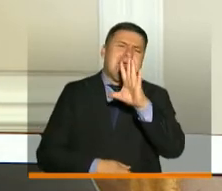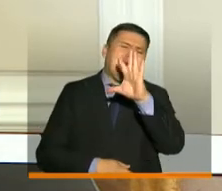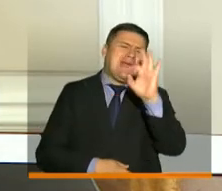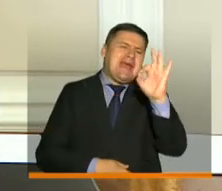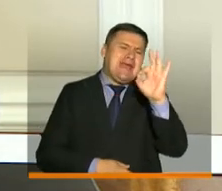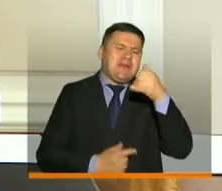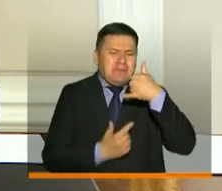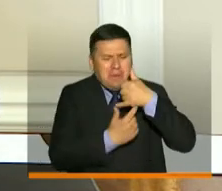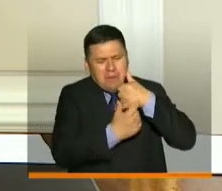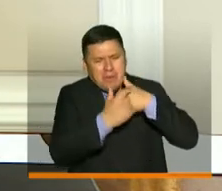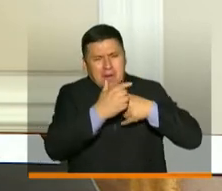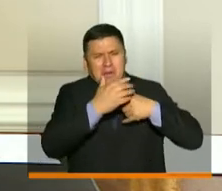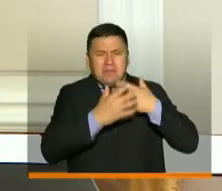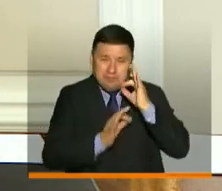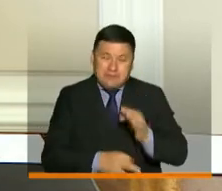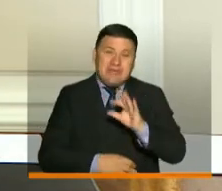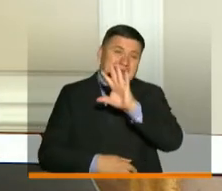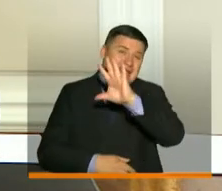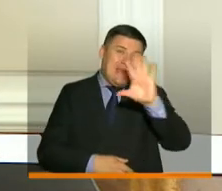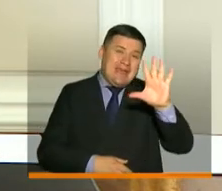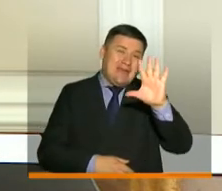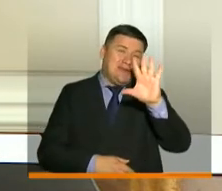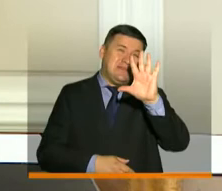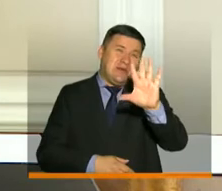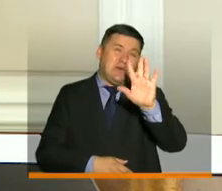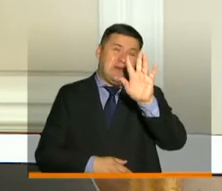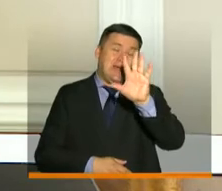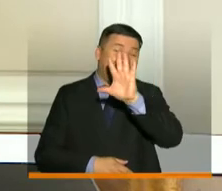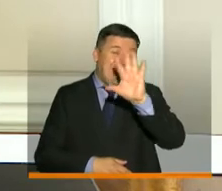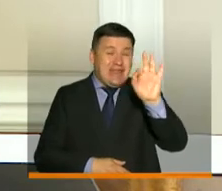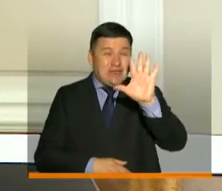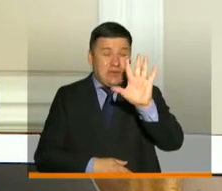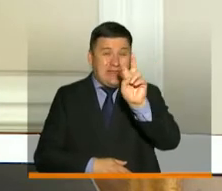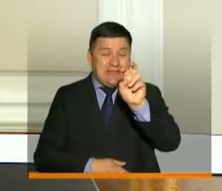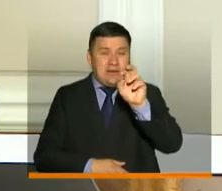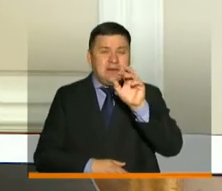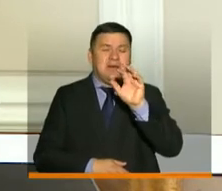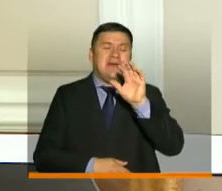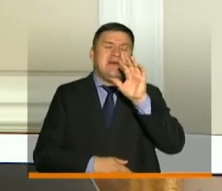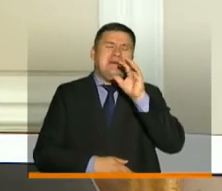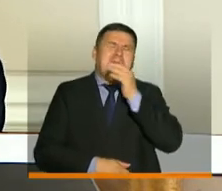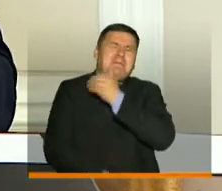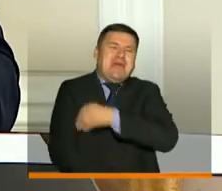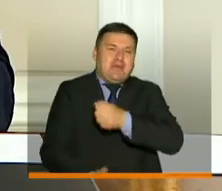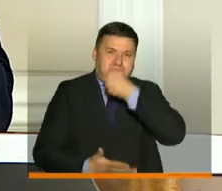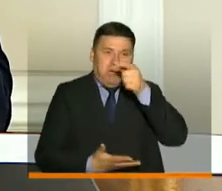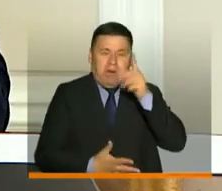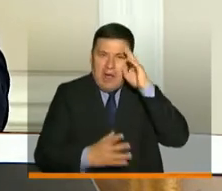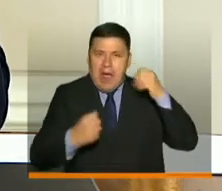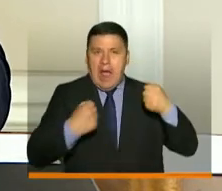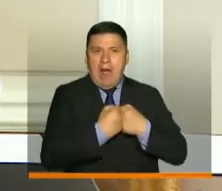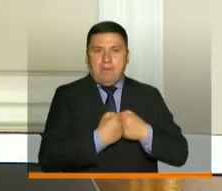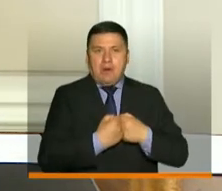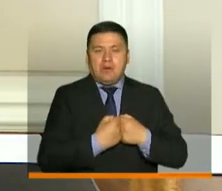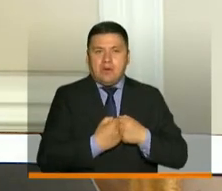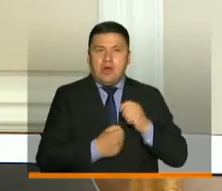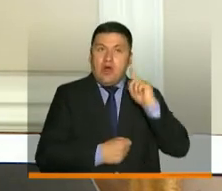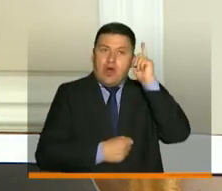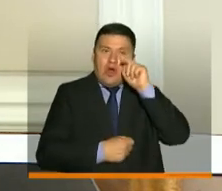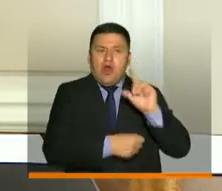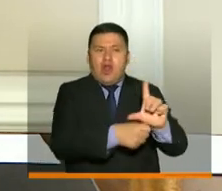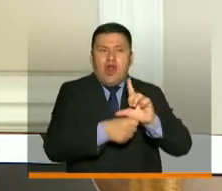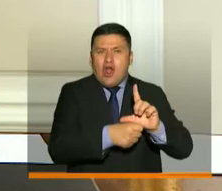obras, en particular son 557, más de 170 mil millones de pesos, representan esa alianza, Gobierno Nacional y